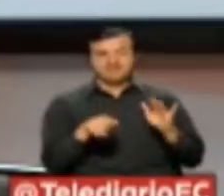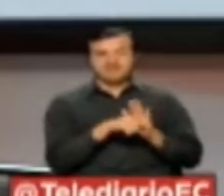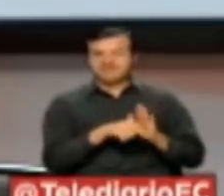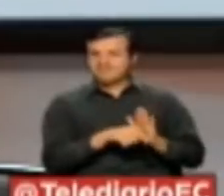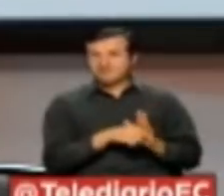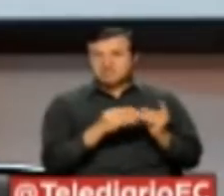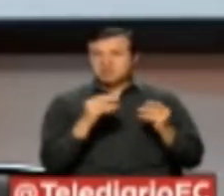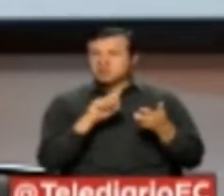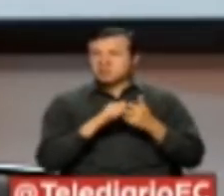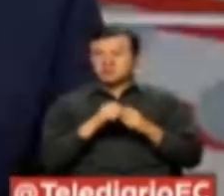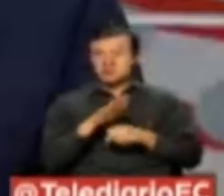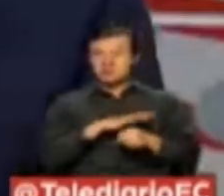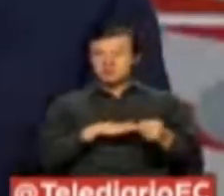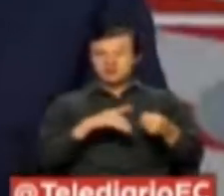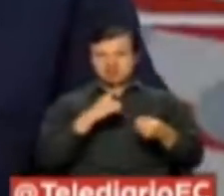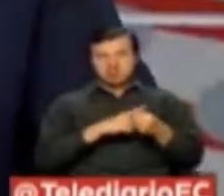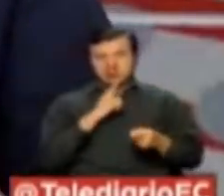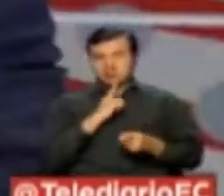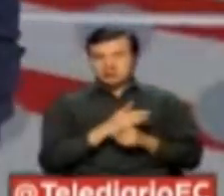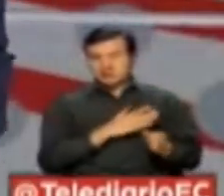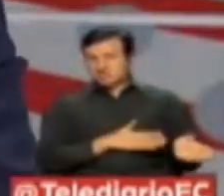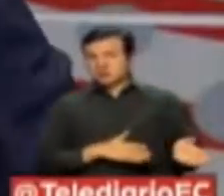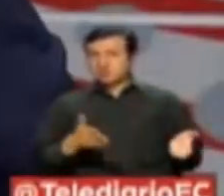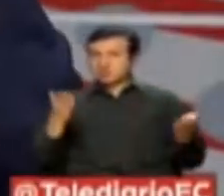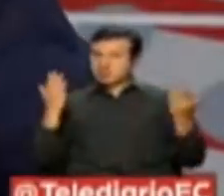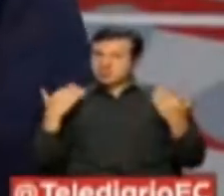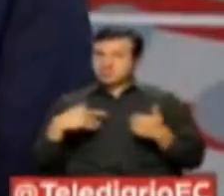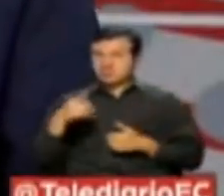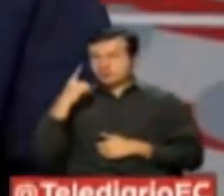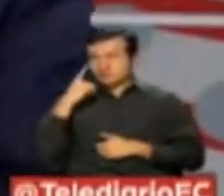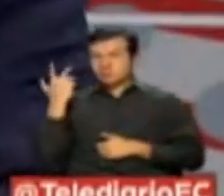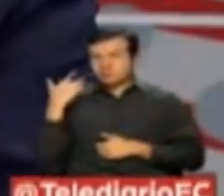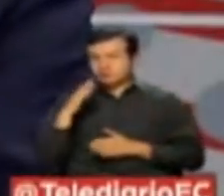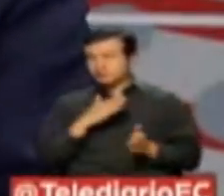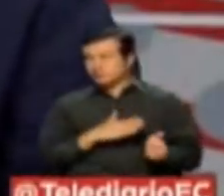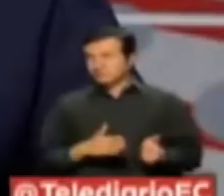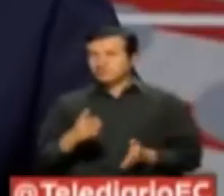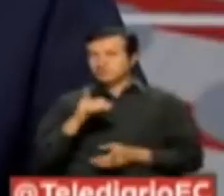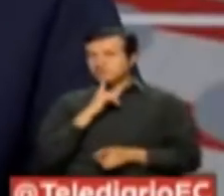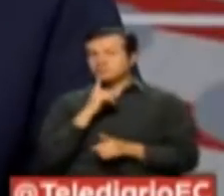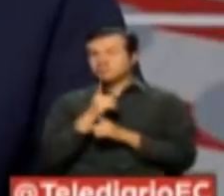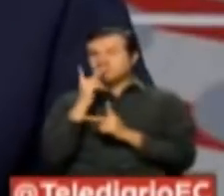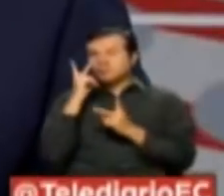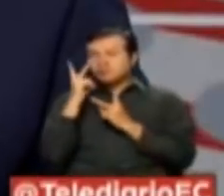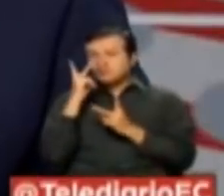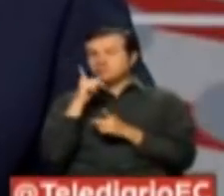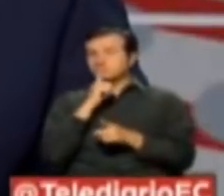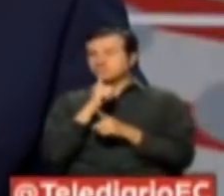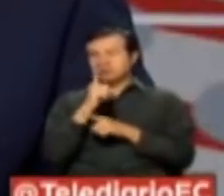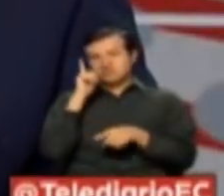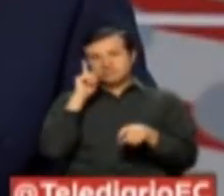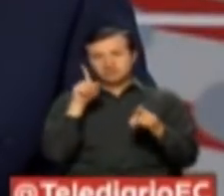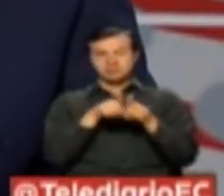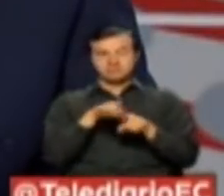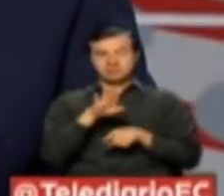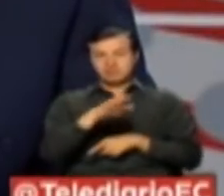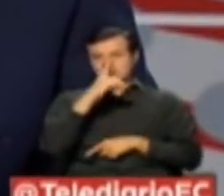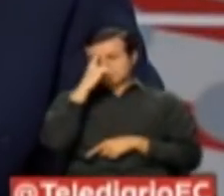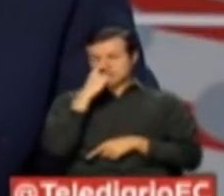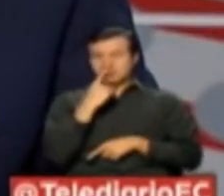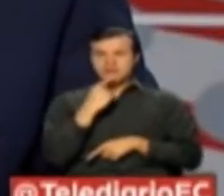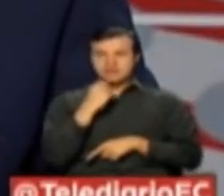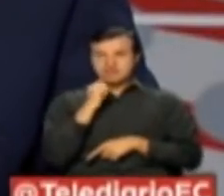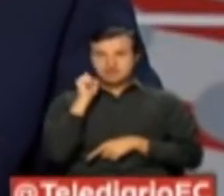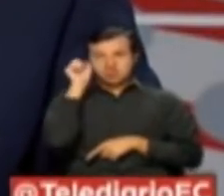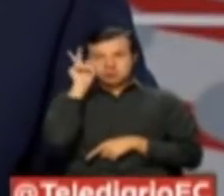tienen relación con la ciudad en efecto esto había sido ya también y se confirma la coincidencia plena con lo con lo que nos informó